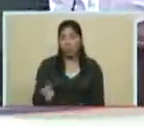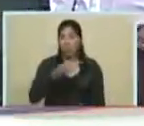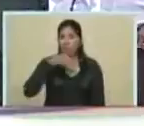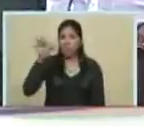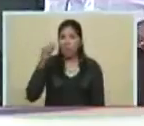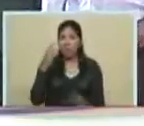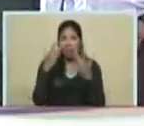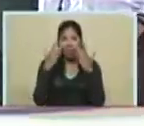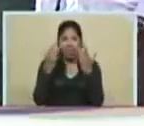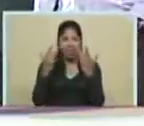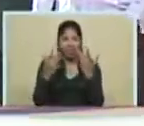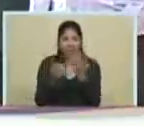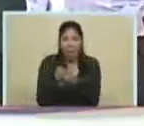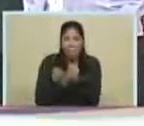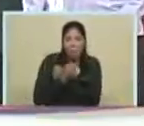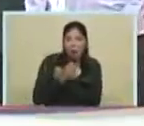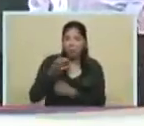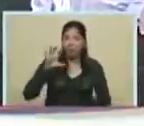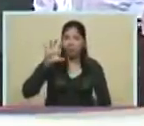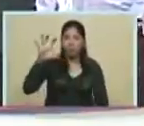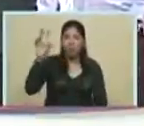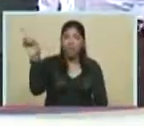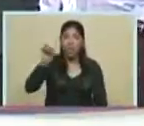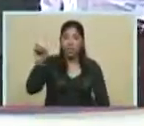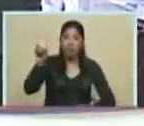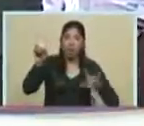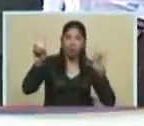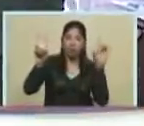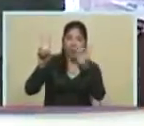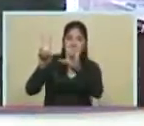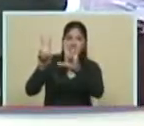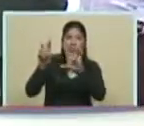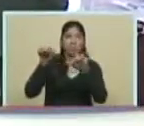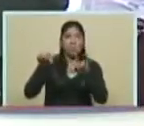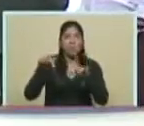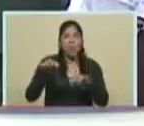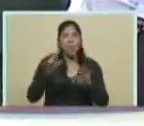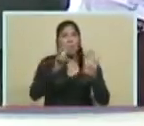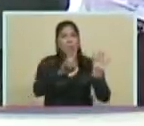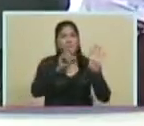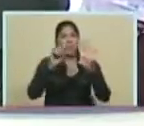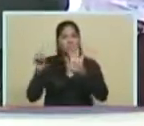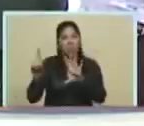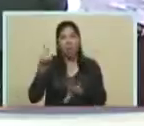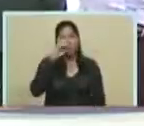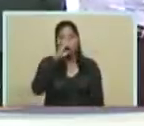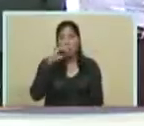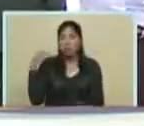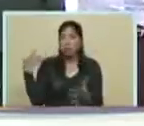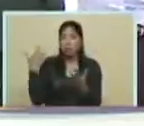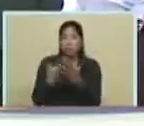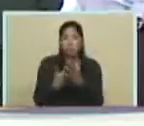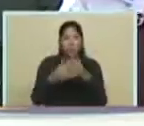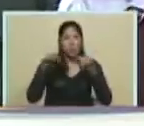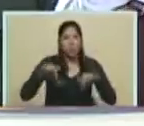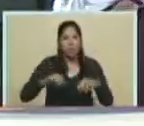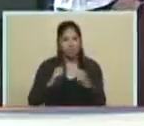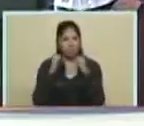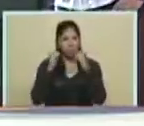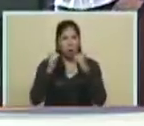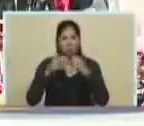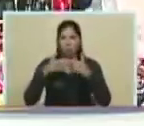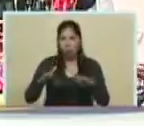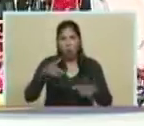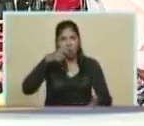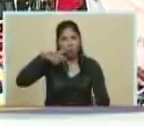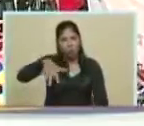maravillosa demostración de amor a la patria. Y a 26 años de la rebelión